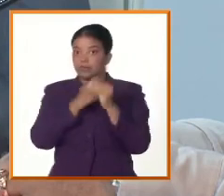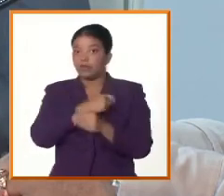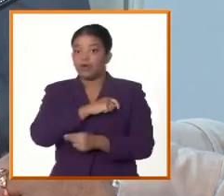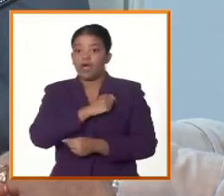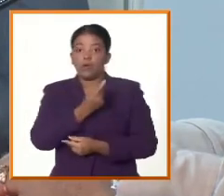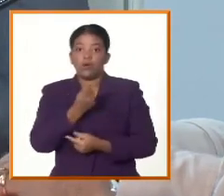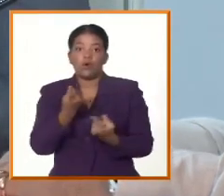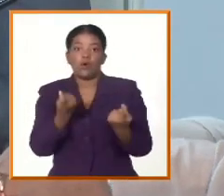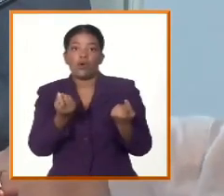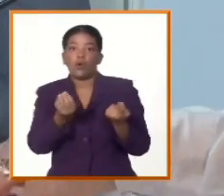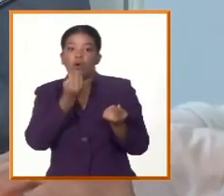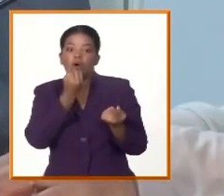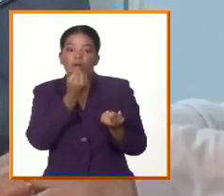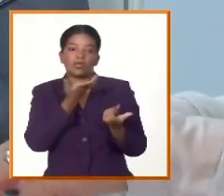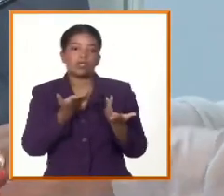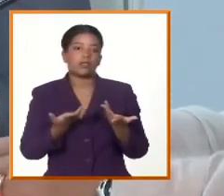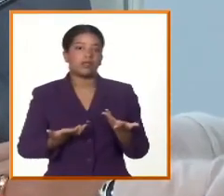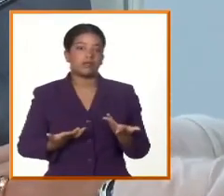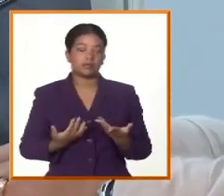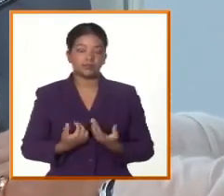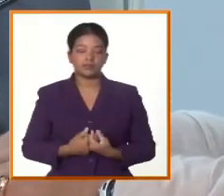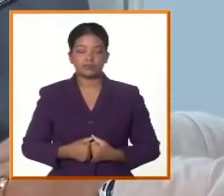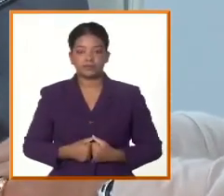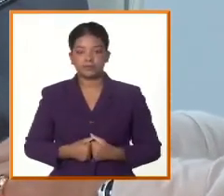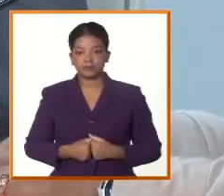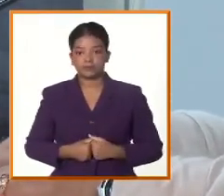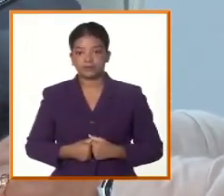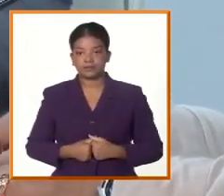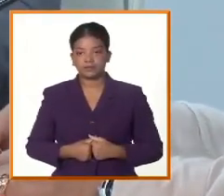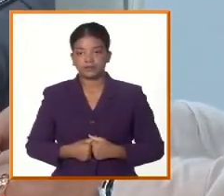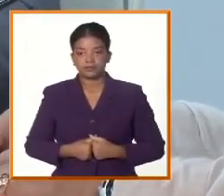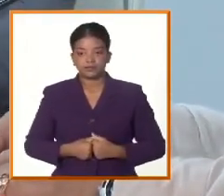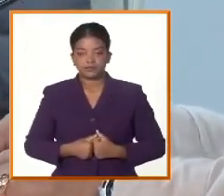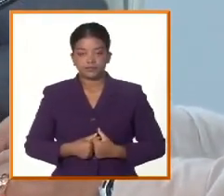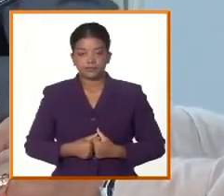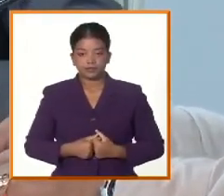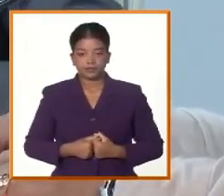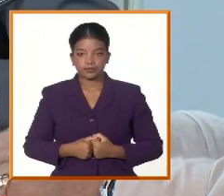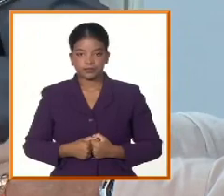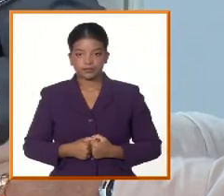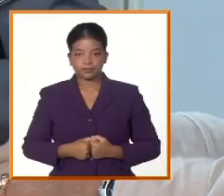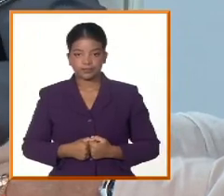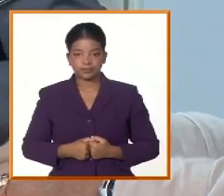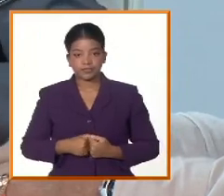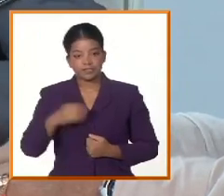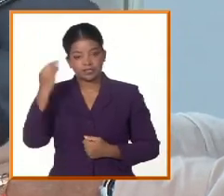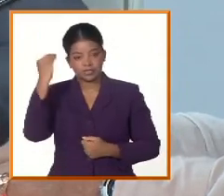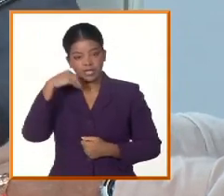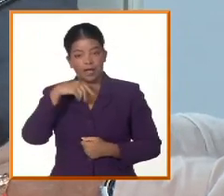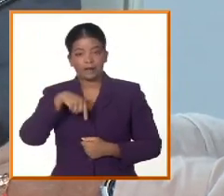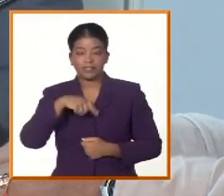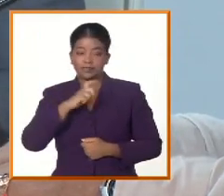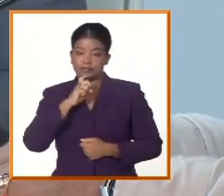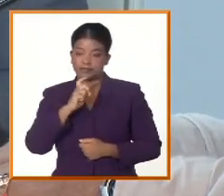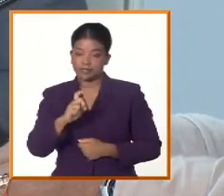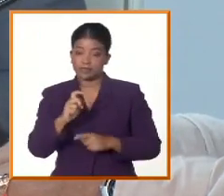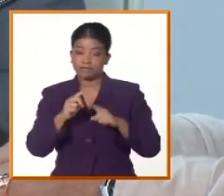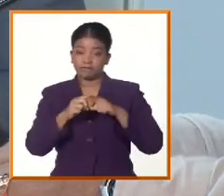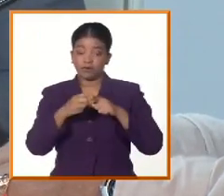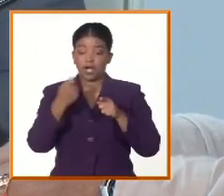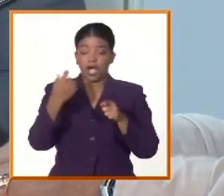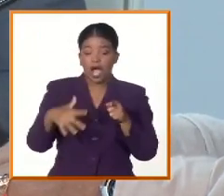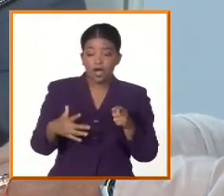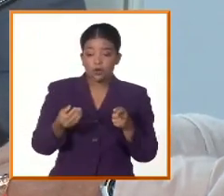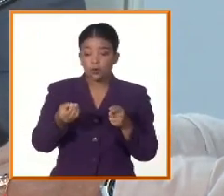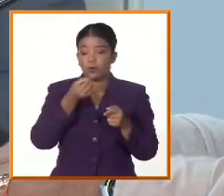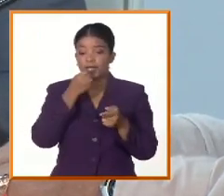mayor disponibilidad de alimento y poder de llegar a partir de los ingresos que hoy tiene que sabemos que es una de las principales preocupaciones de nuestro pueblo y